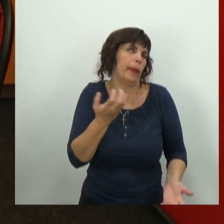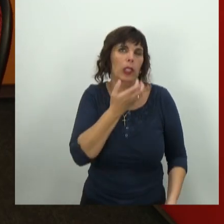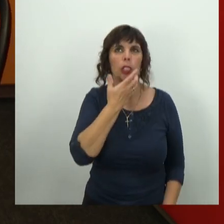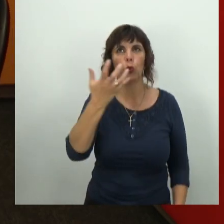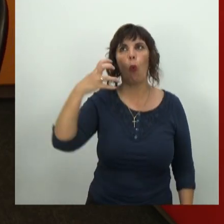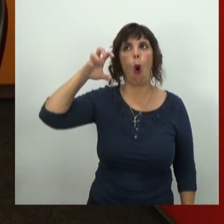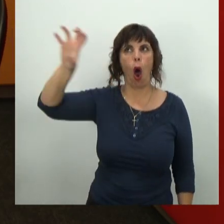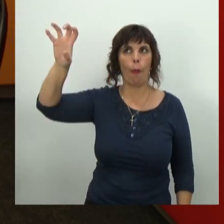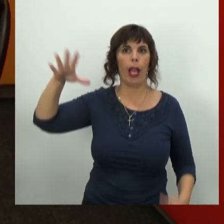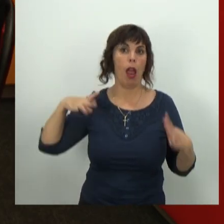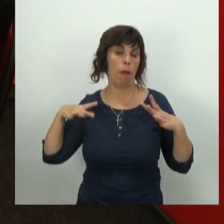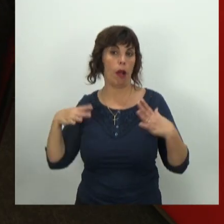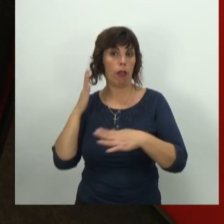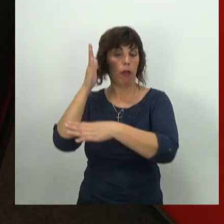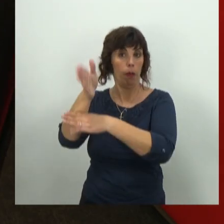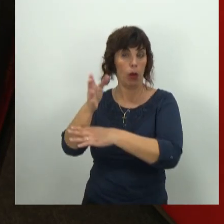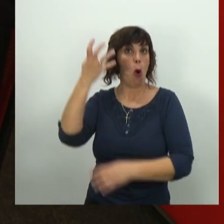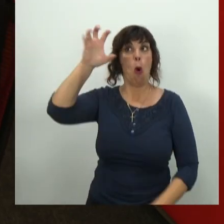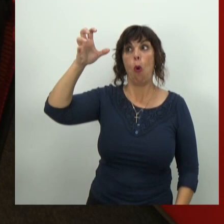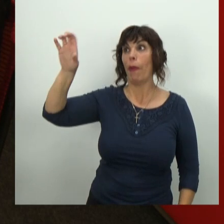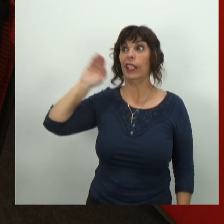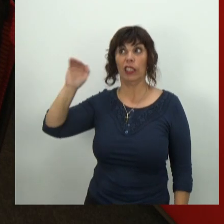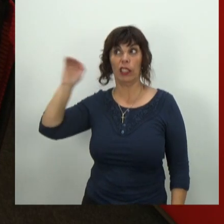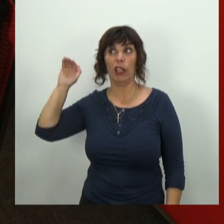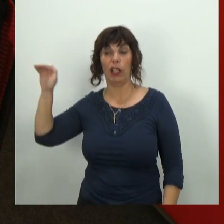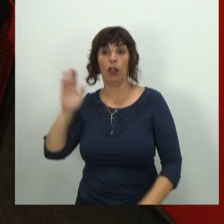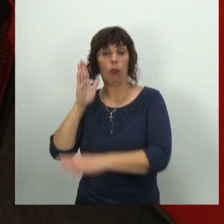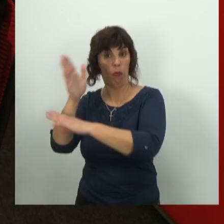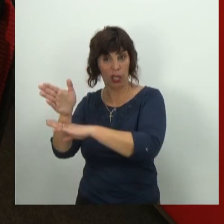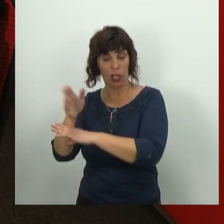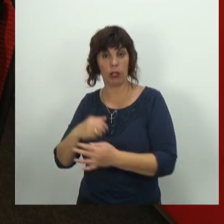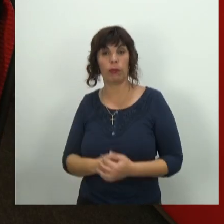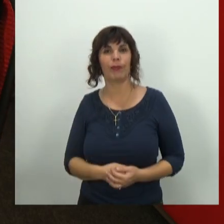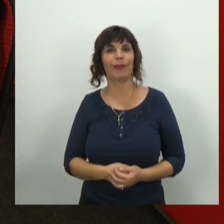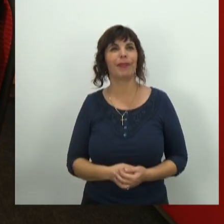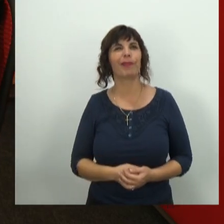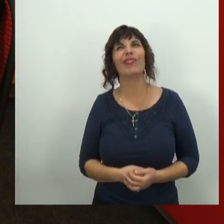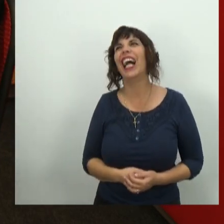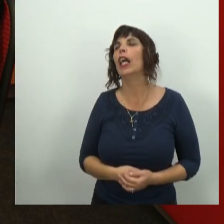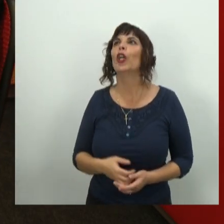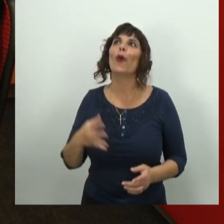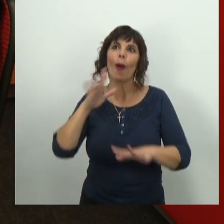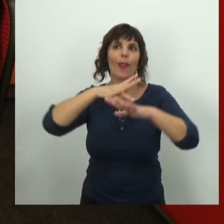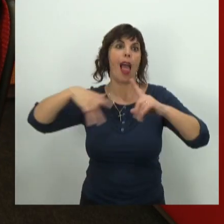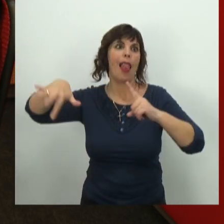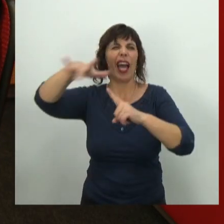vacaciones, algunas veces uno mira y dice, ¿cuánto humedad hay en la atmósfera?